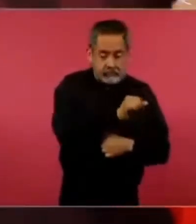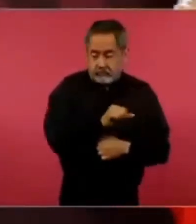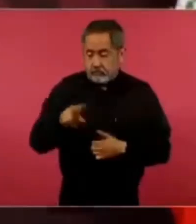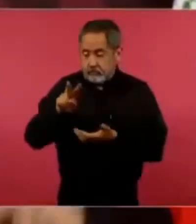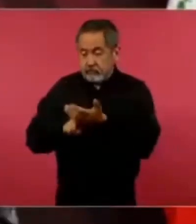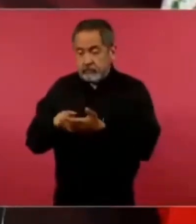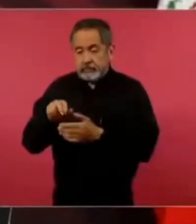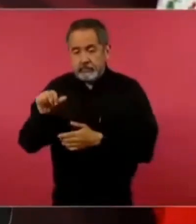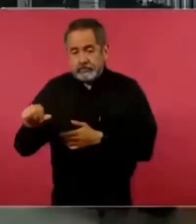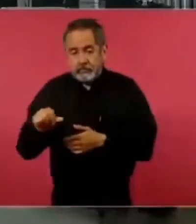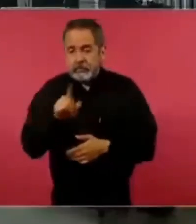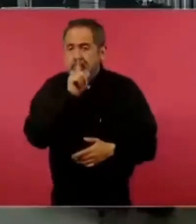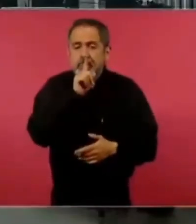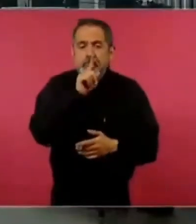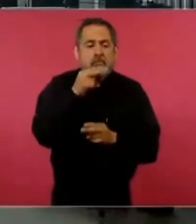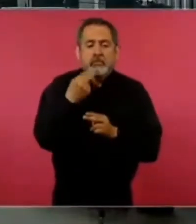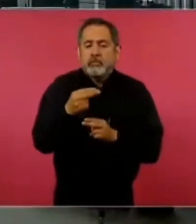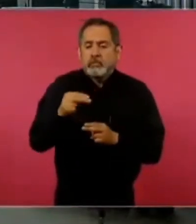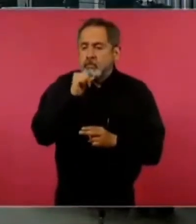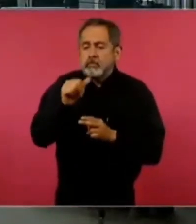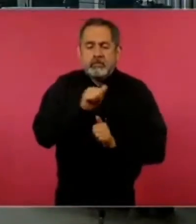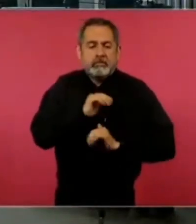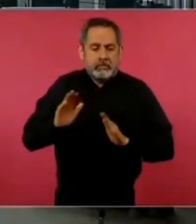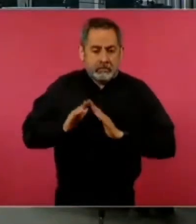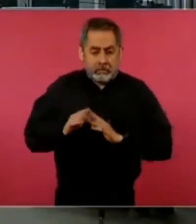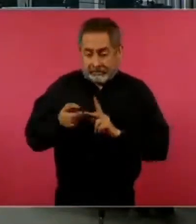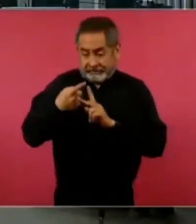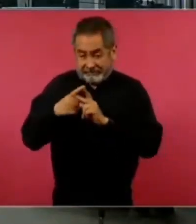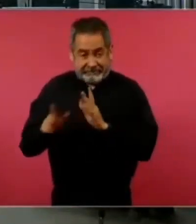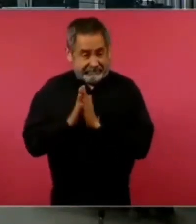el ejército. Y a partir del 16